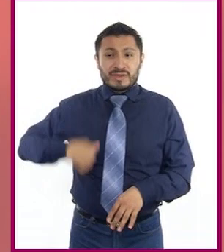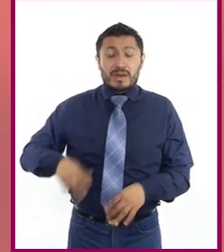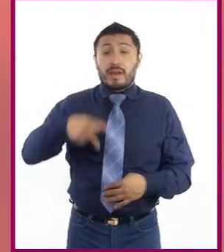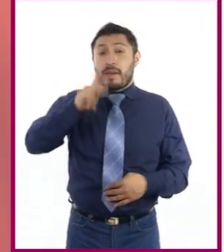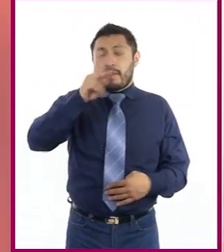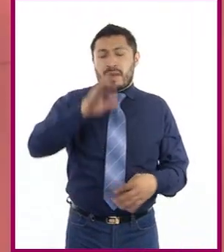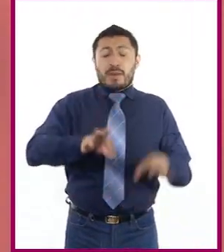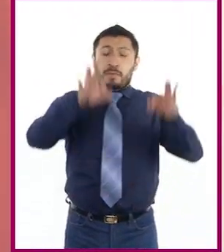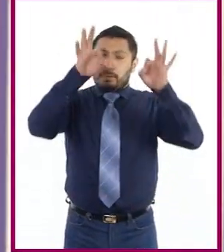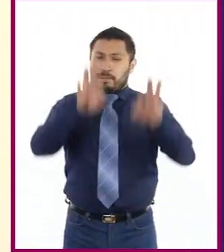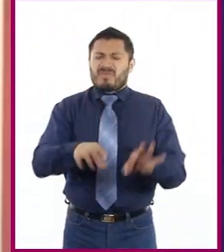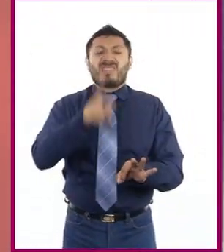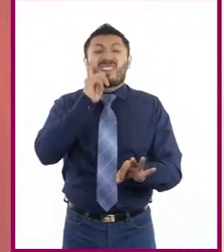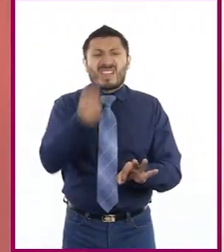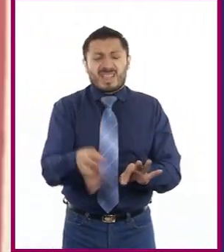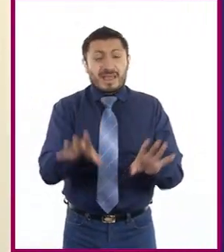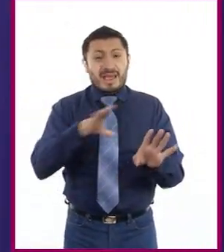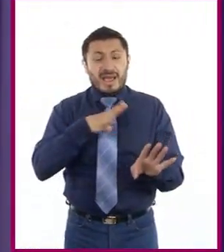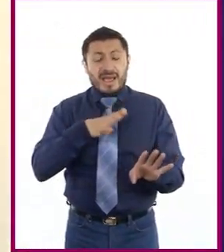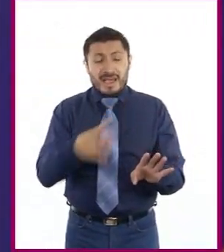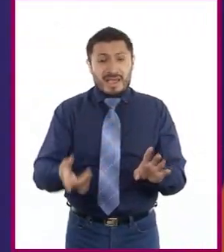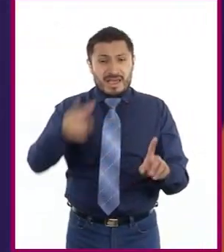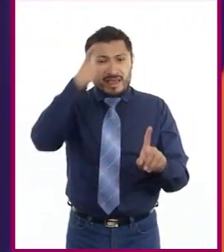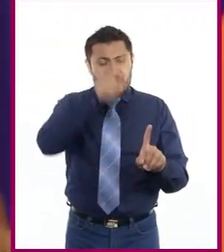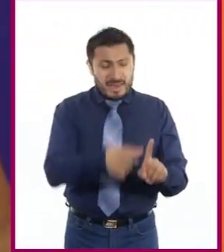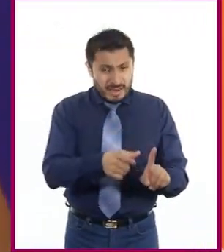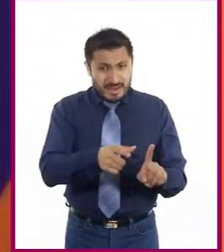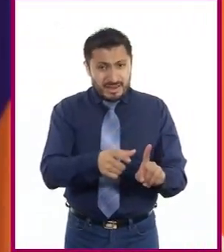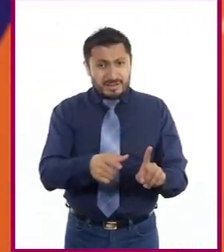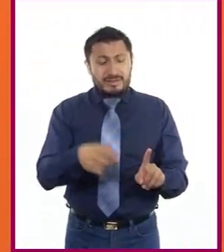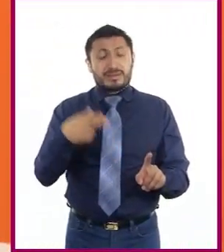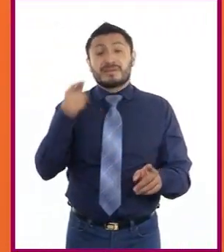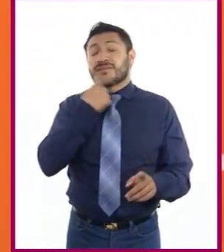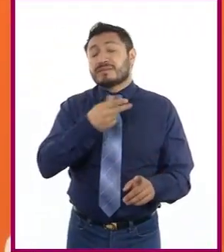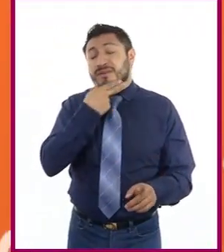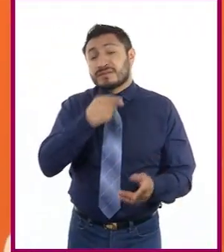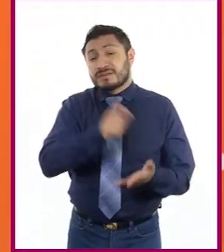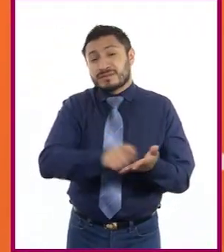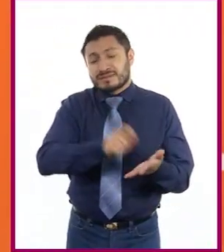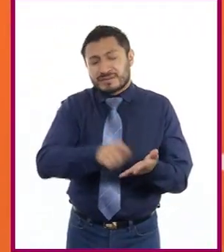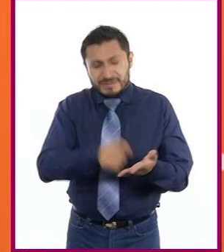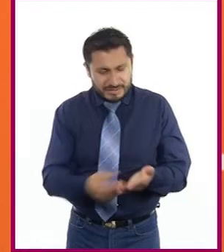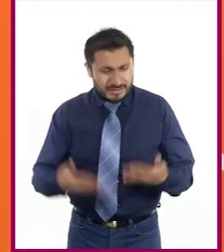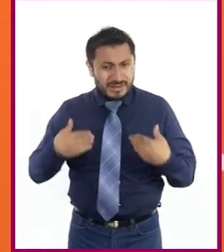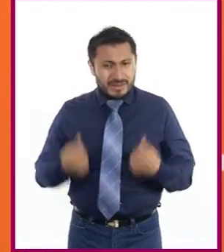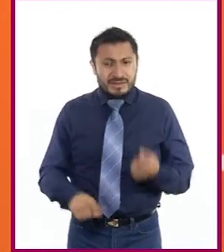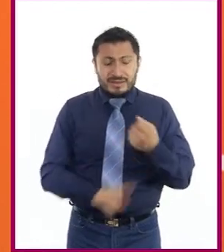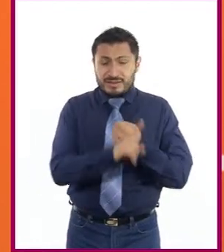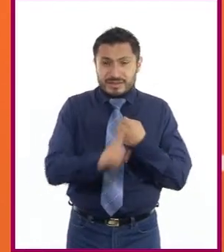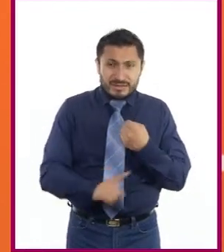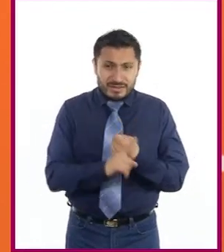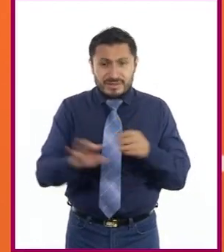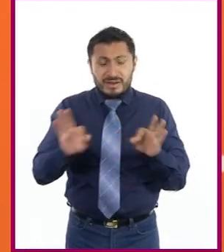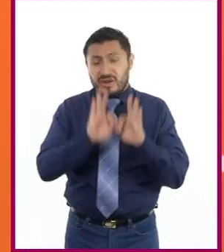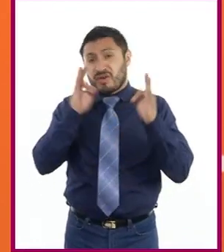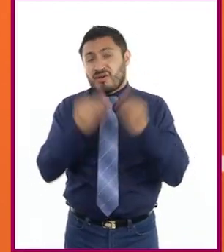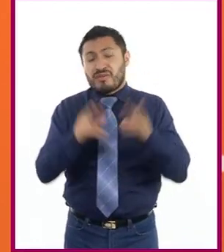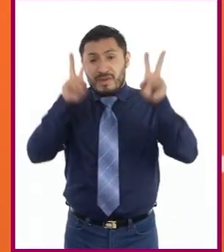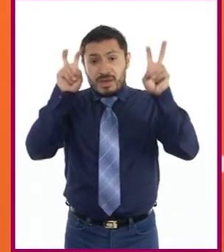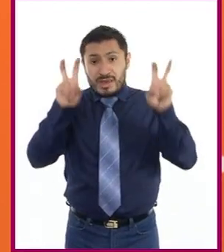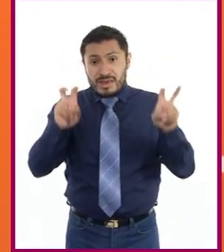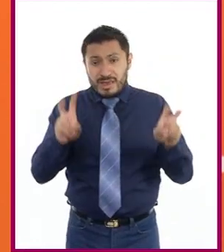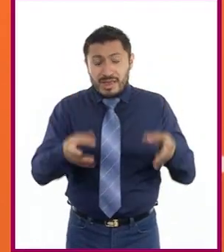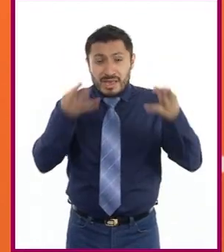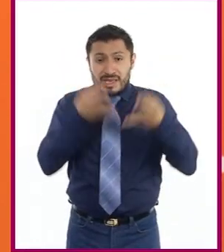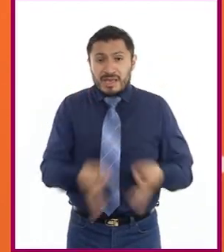mayor originalidad reside en que Shakespeare consigue interiorizar los conflictos, de modo que los temas